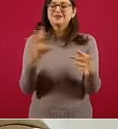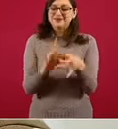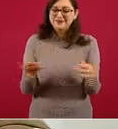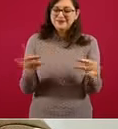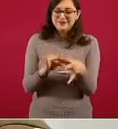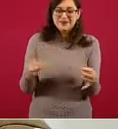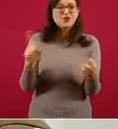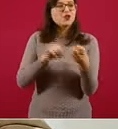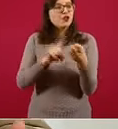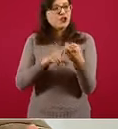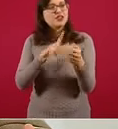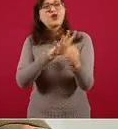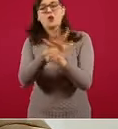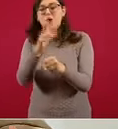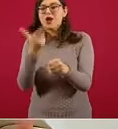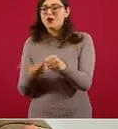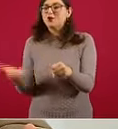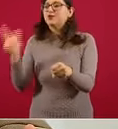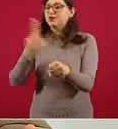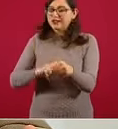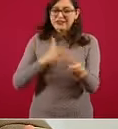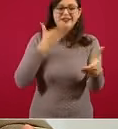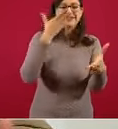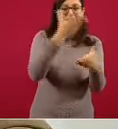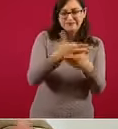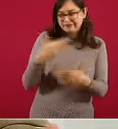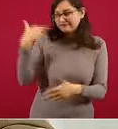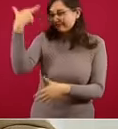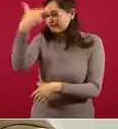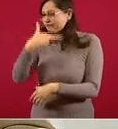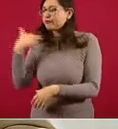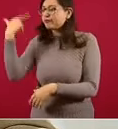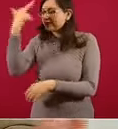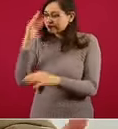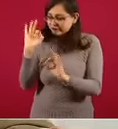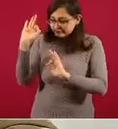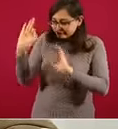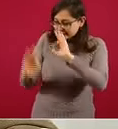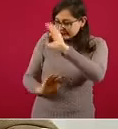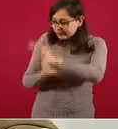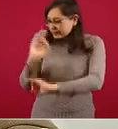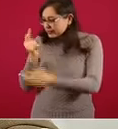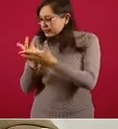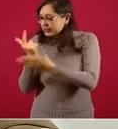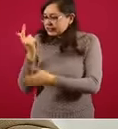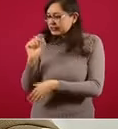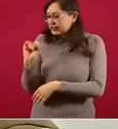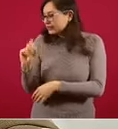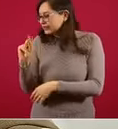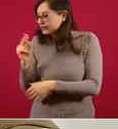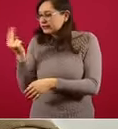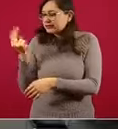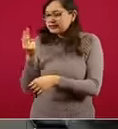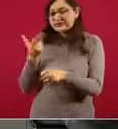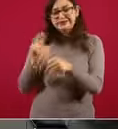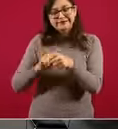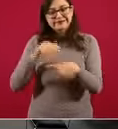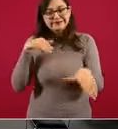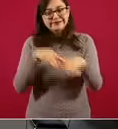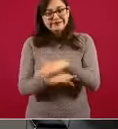a qué unidad pueden ir para una evaluación, para un triage, y definir el estado de gravedad para ver si requiere o no hospitalización.